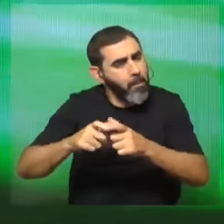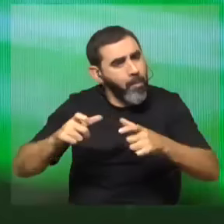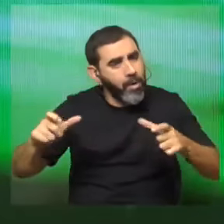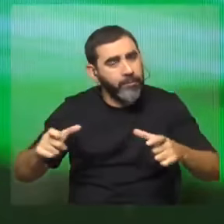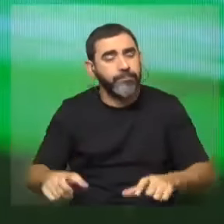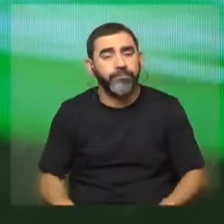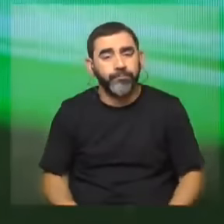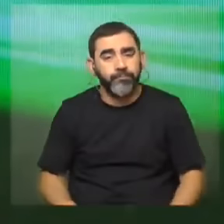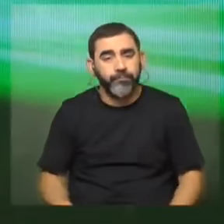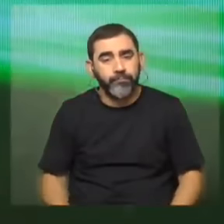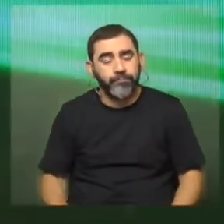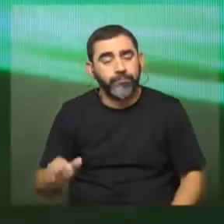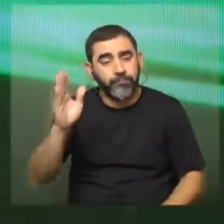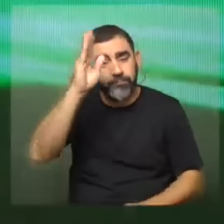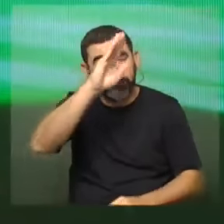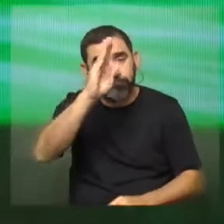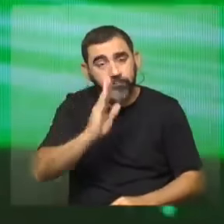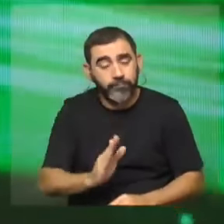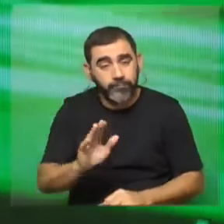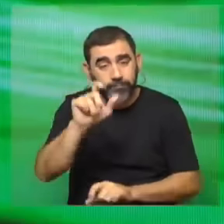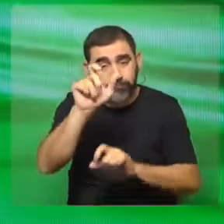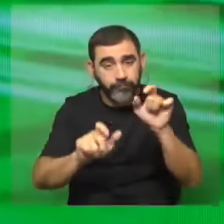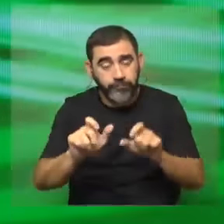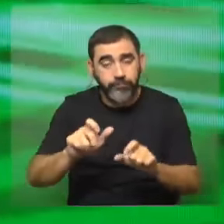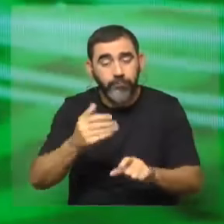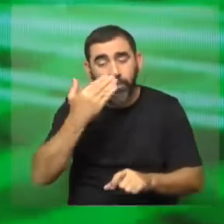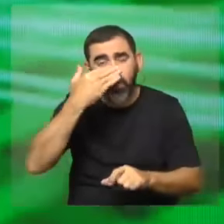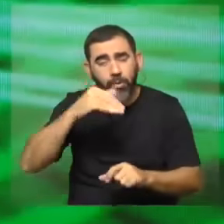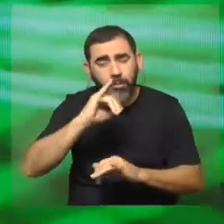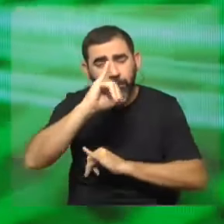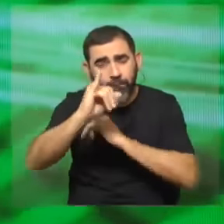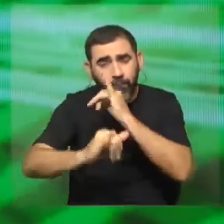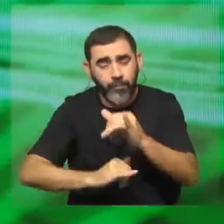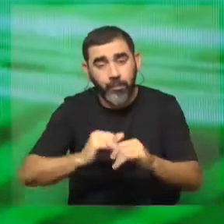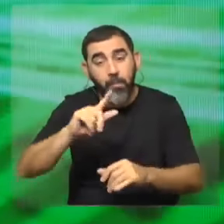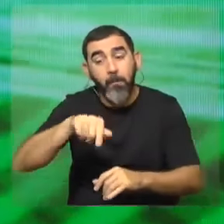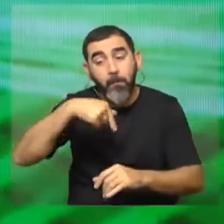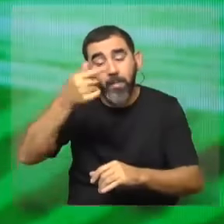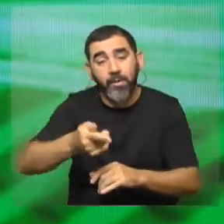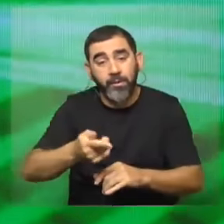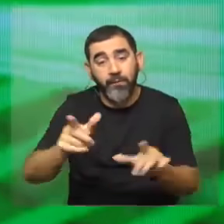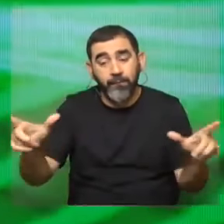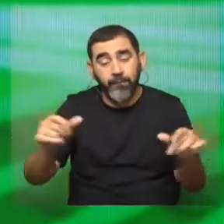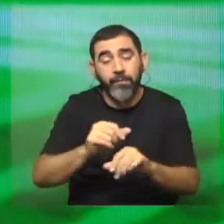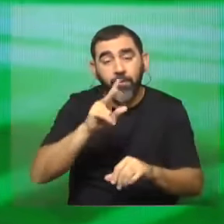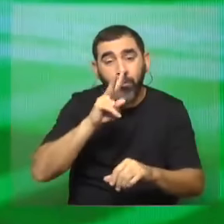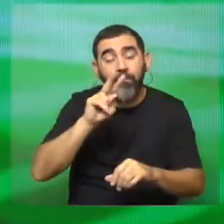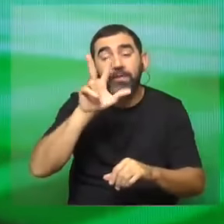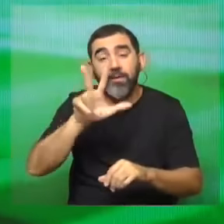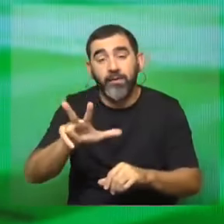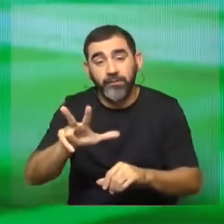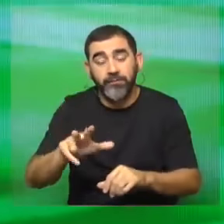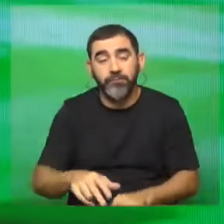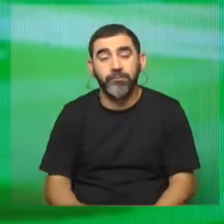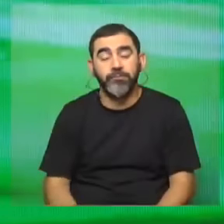muchísimo Brasil viene mire el último dato cerrado nosotros mañana vamos a dar el cierre del 2023 cerrando